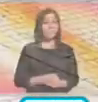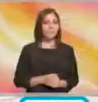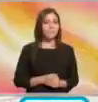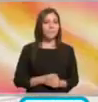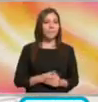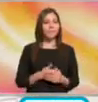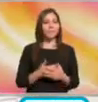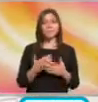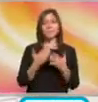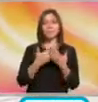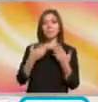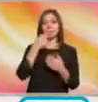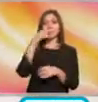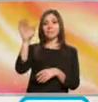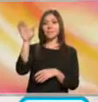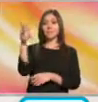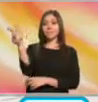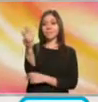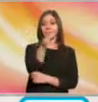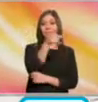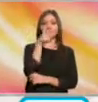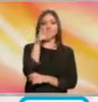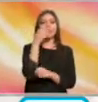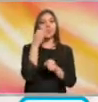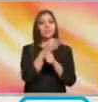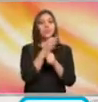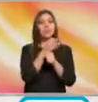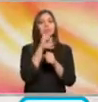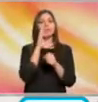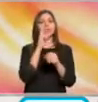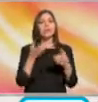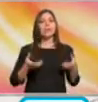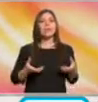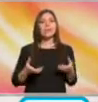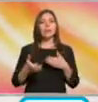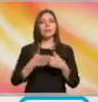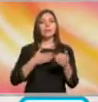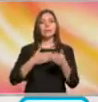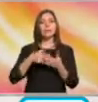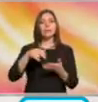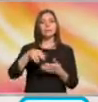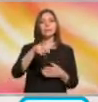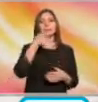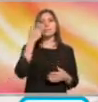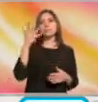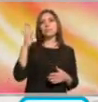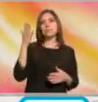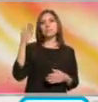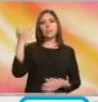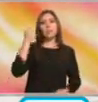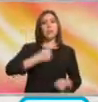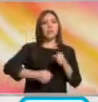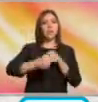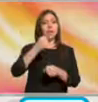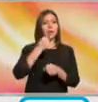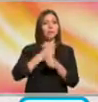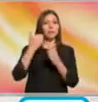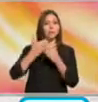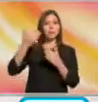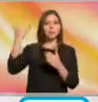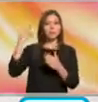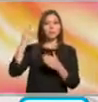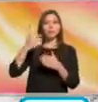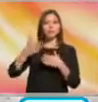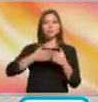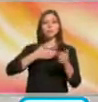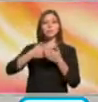Hoy, tío Alberto, vamos a recorrer una pequeña calle que ha sido, bueno, de hace unos años a la fecha, se volvió peatonal, pero antiguamente